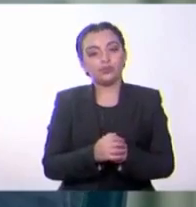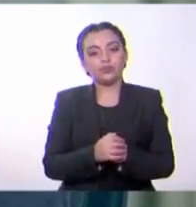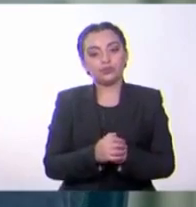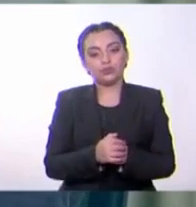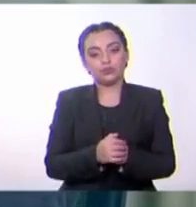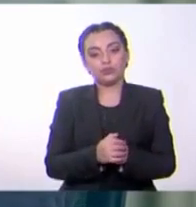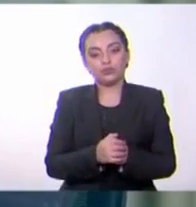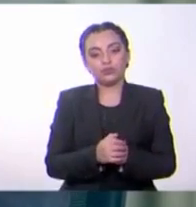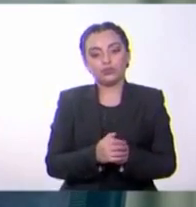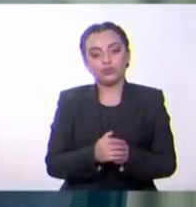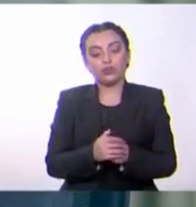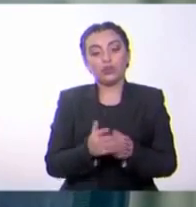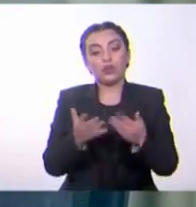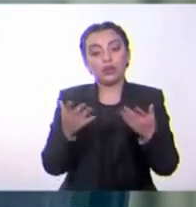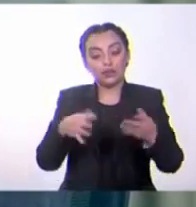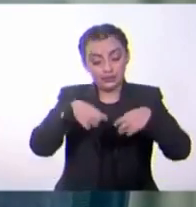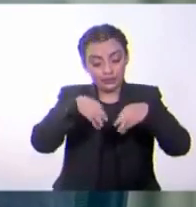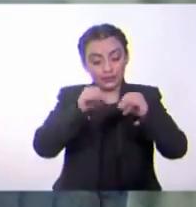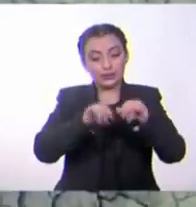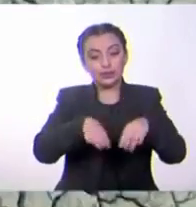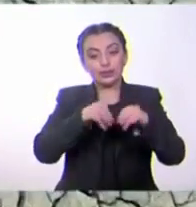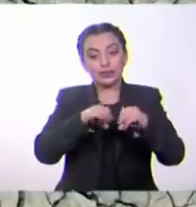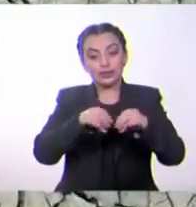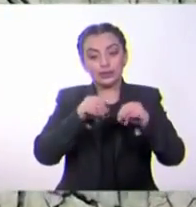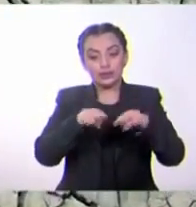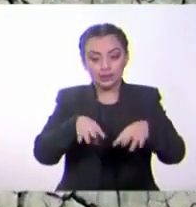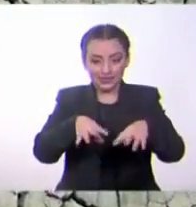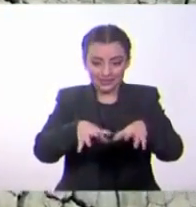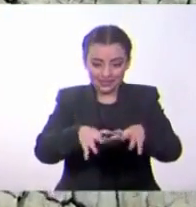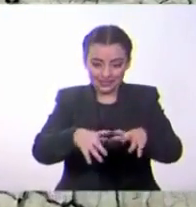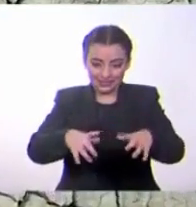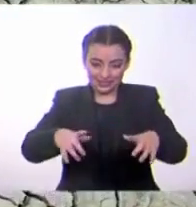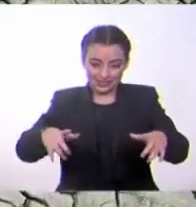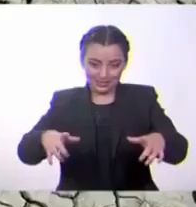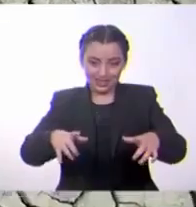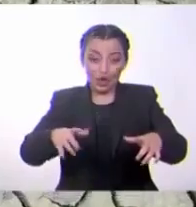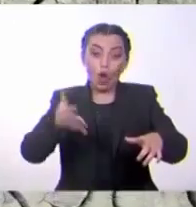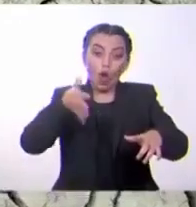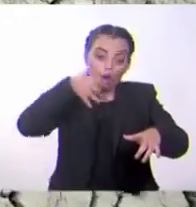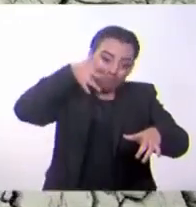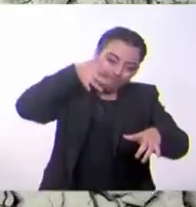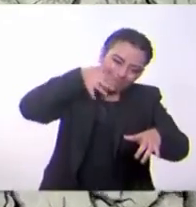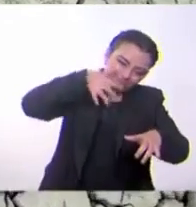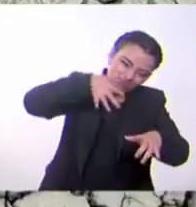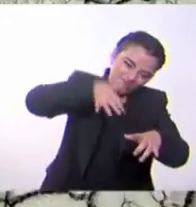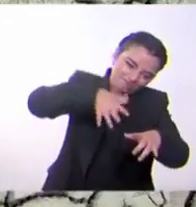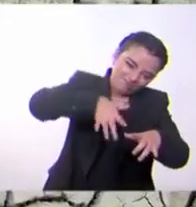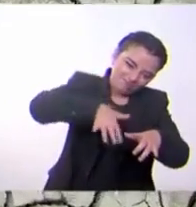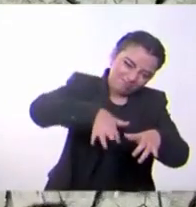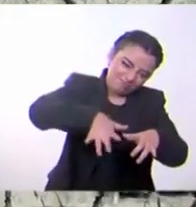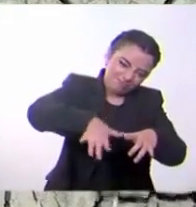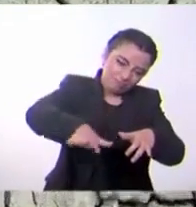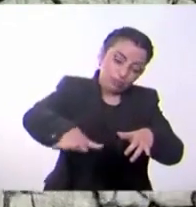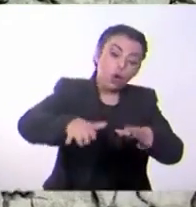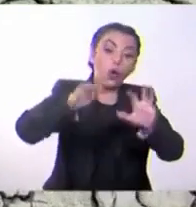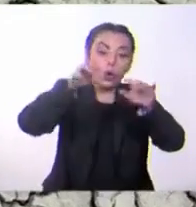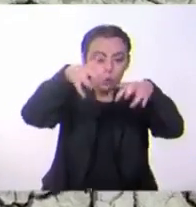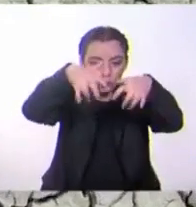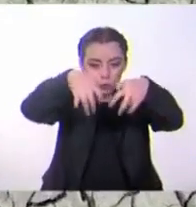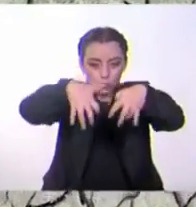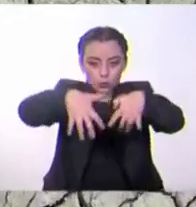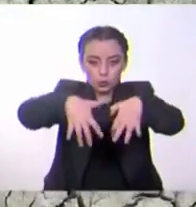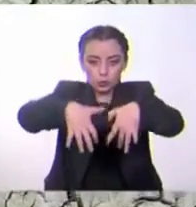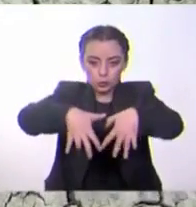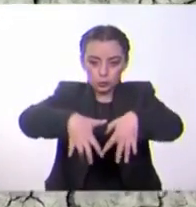la susceptibilidad que tiene el suelo a ser arrastrado o ser erosionado. Además,